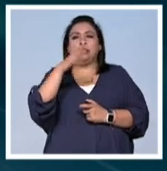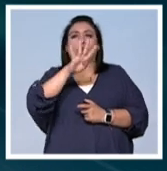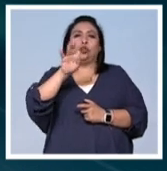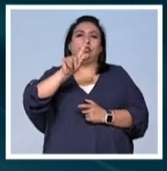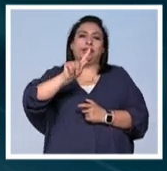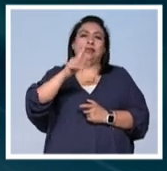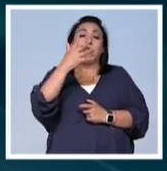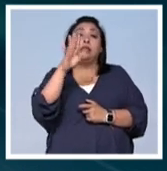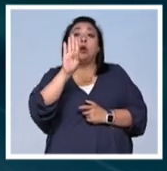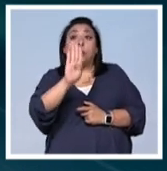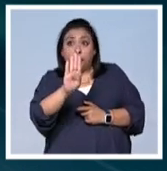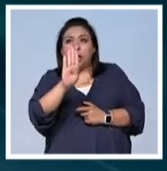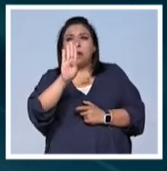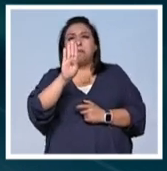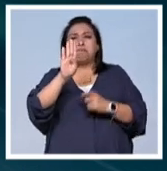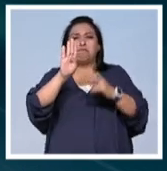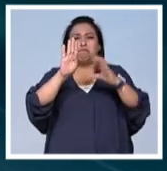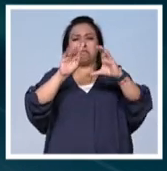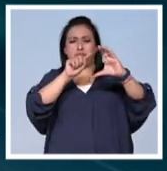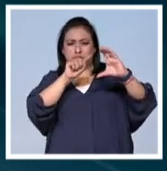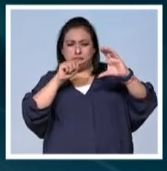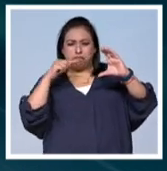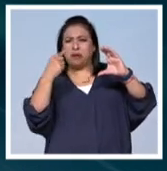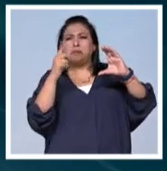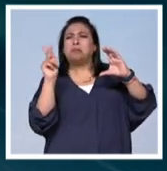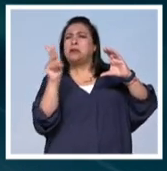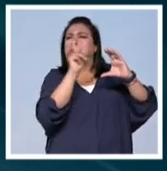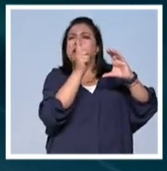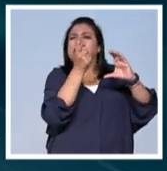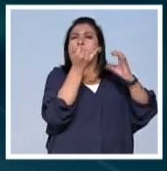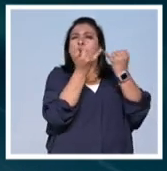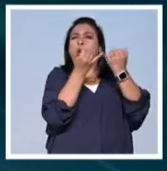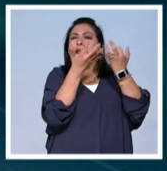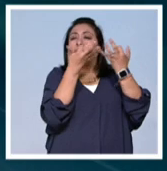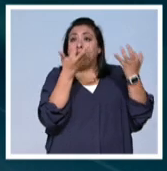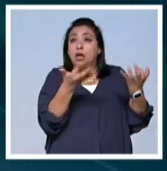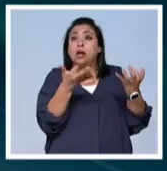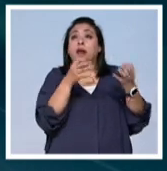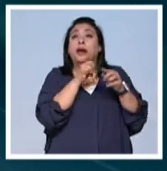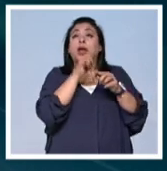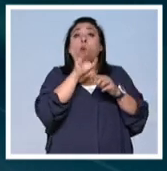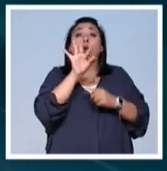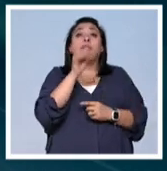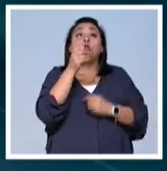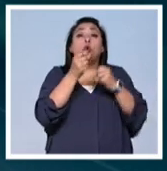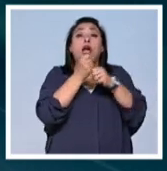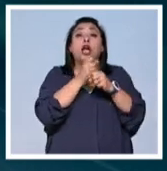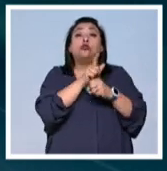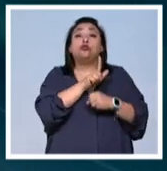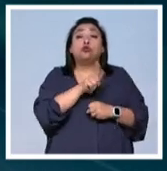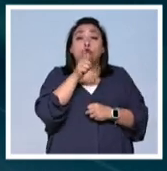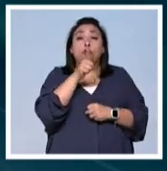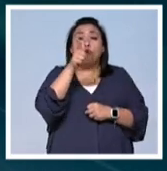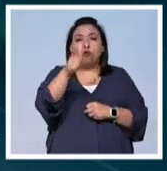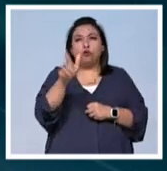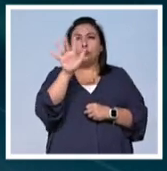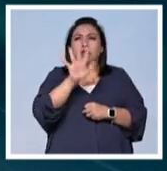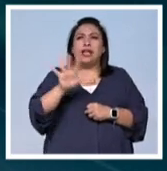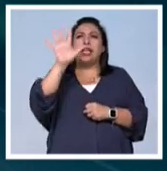lhs-475b tiene un diámetro prácticamente idéntico al de la tierra se encuentra a 41 años luz en la constelación de